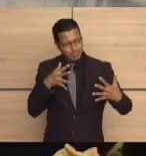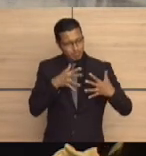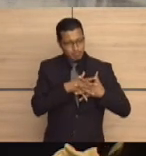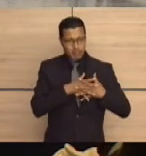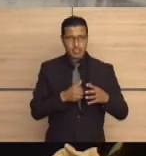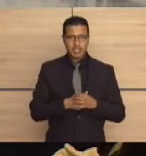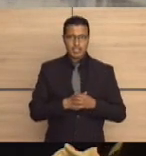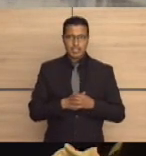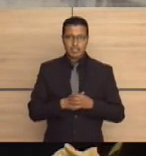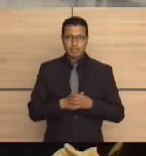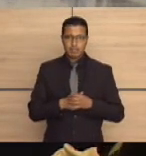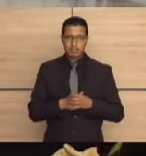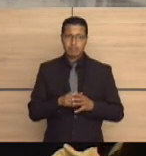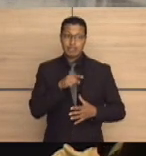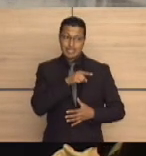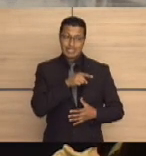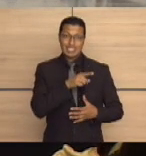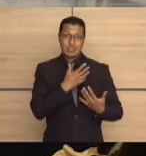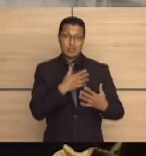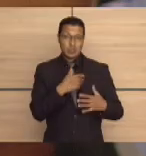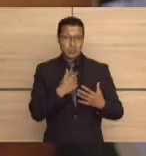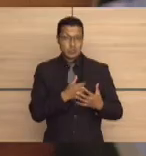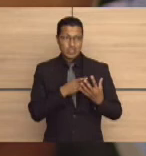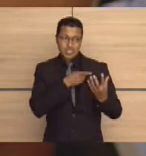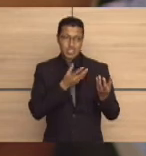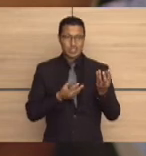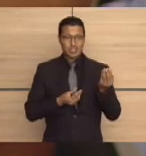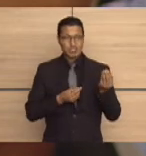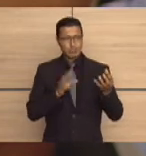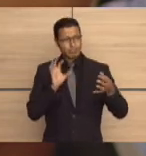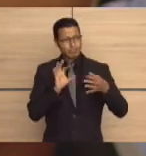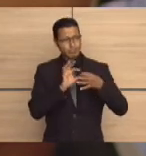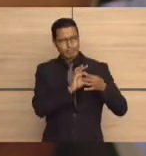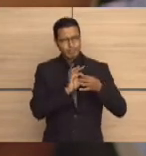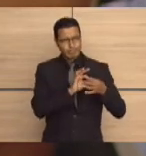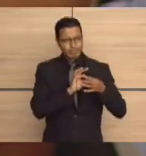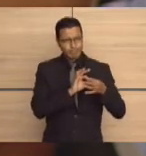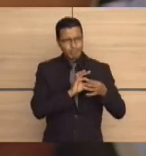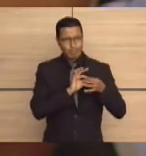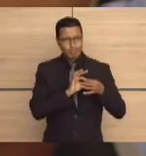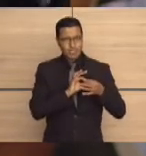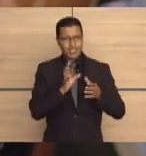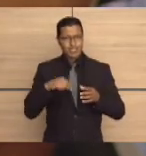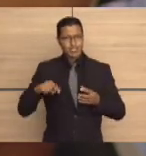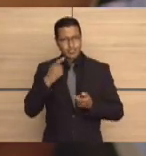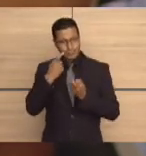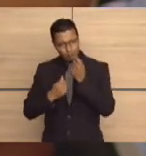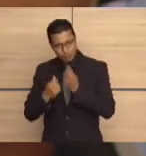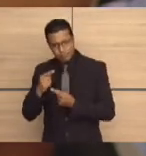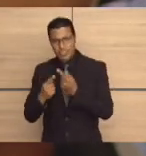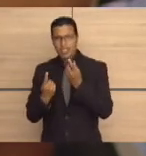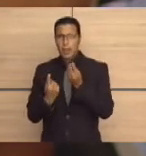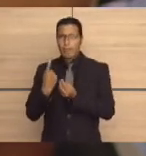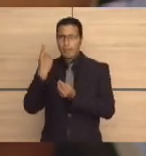que es, sin embargo, una región tan conectada con el mundo que, como nuestra economía y nuestra política y nuestro